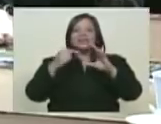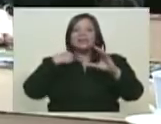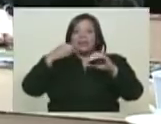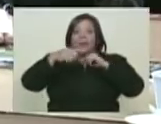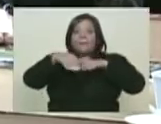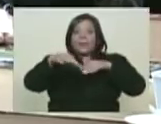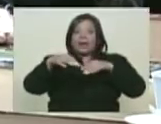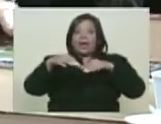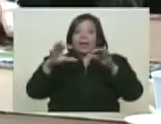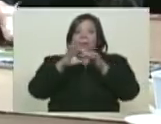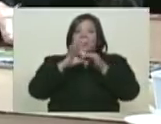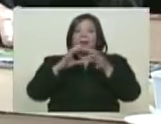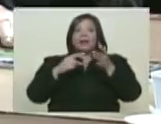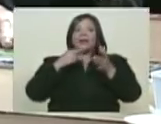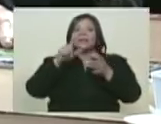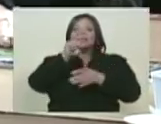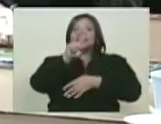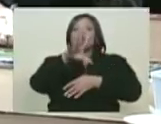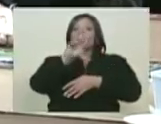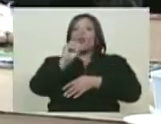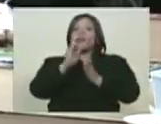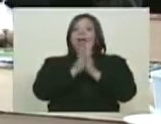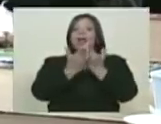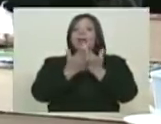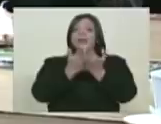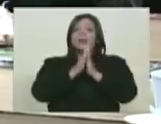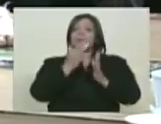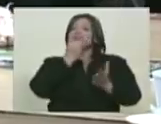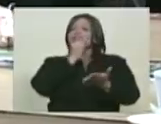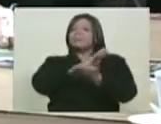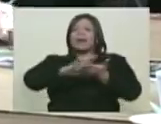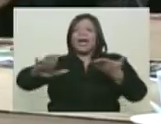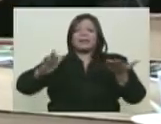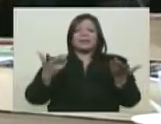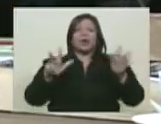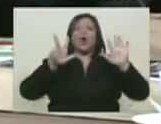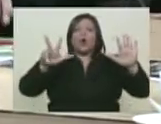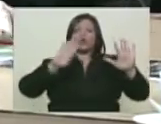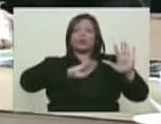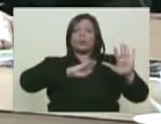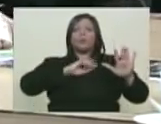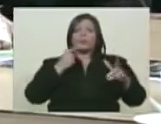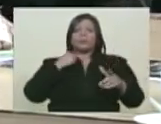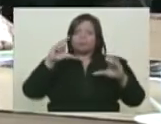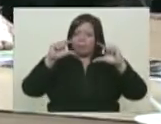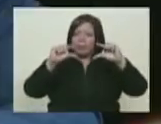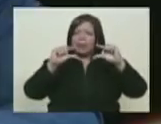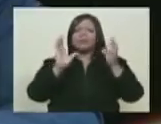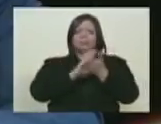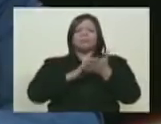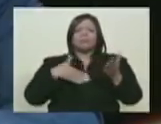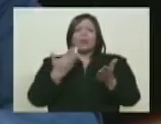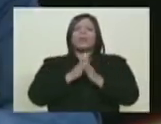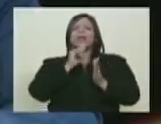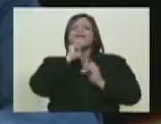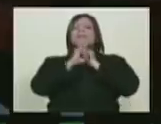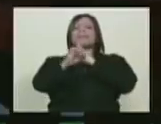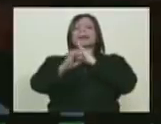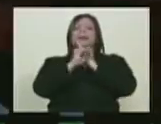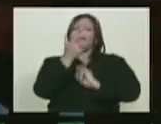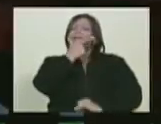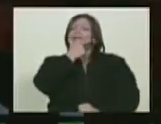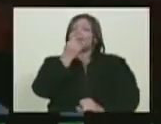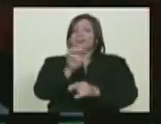libertad. Hay 150 libros que pueden bajar gratis, entre ellos 8 míos pequeñitos. Qué bueno. Los buscaremos,